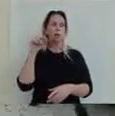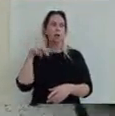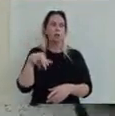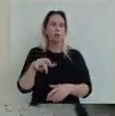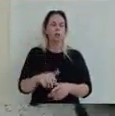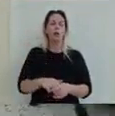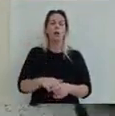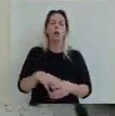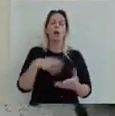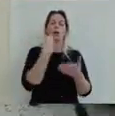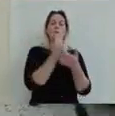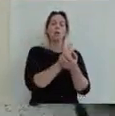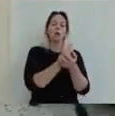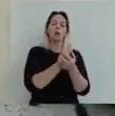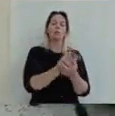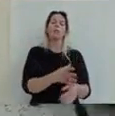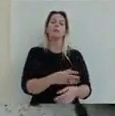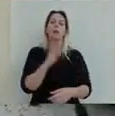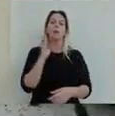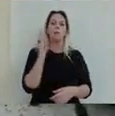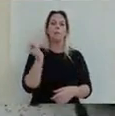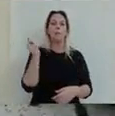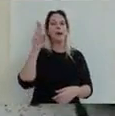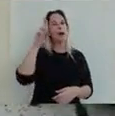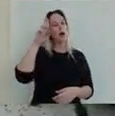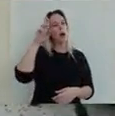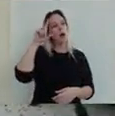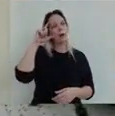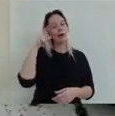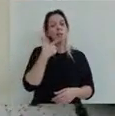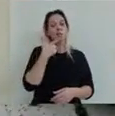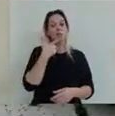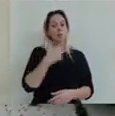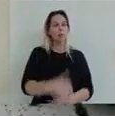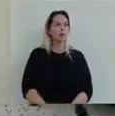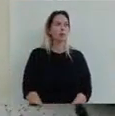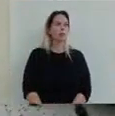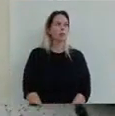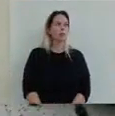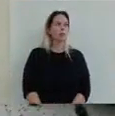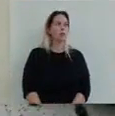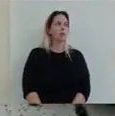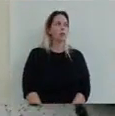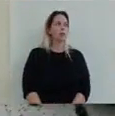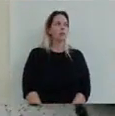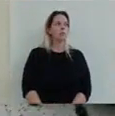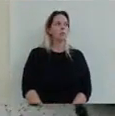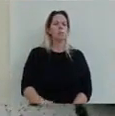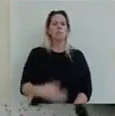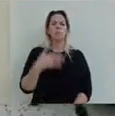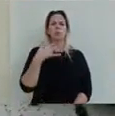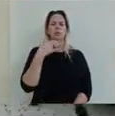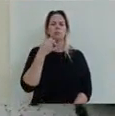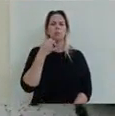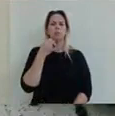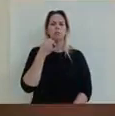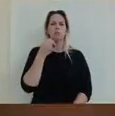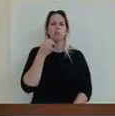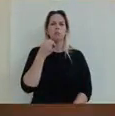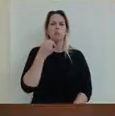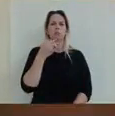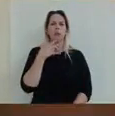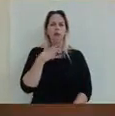Muchas gracias, señora Presidenta. La verdad que yo entré en un proceso de confusión porque en el uso de la palabra la concejal Miño